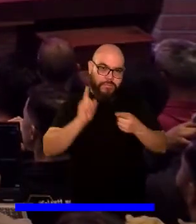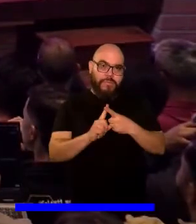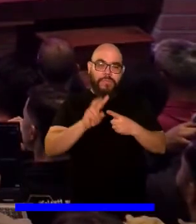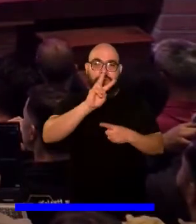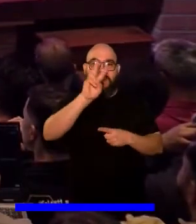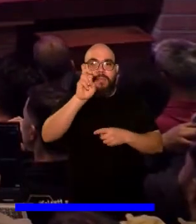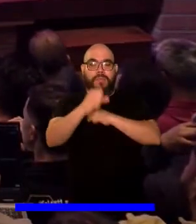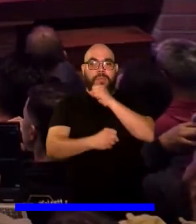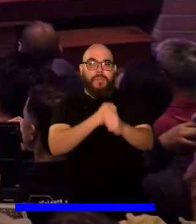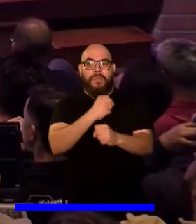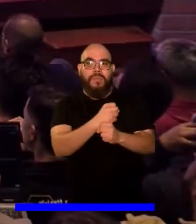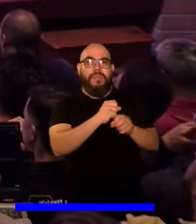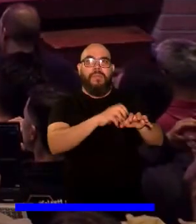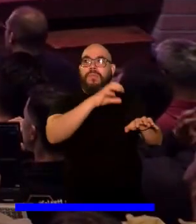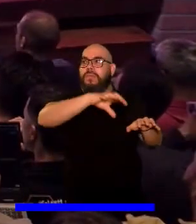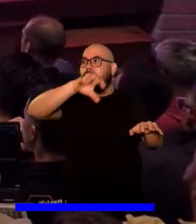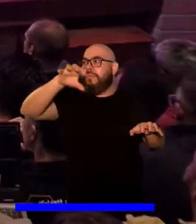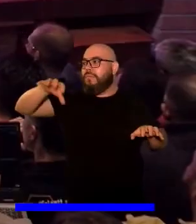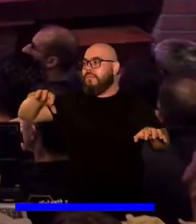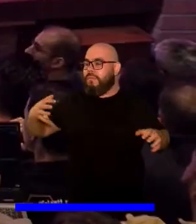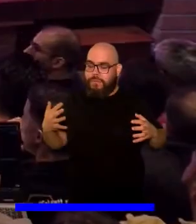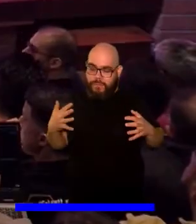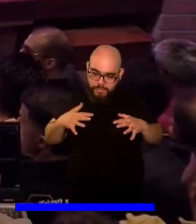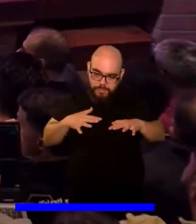del planeta a partir de infraestructura y de redes.